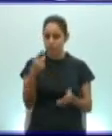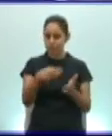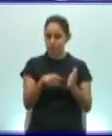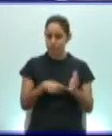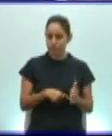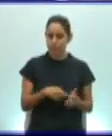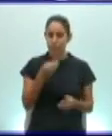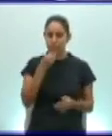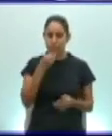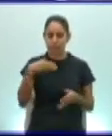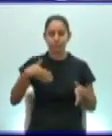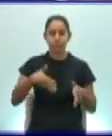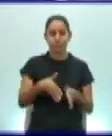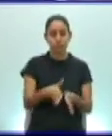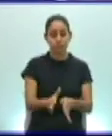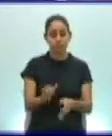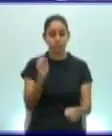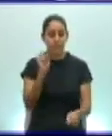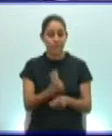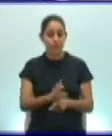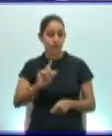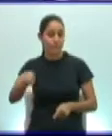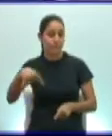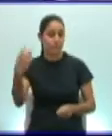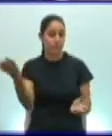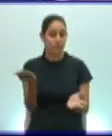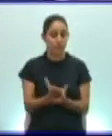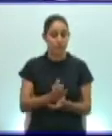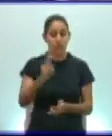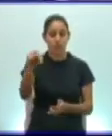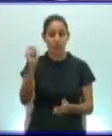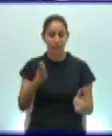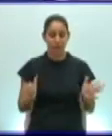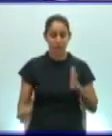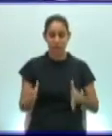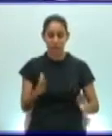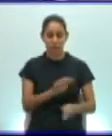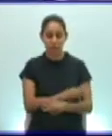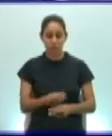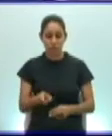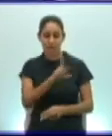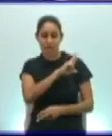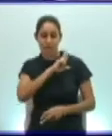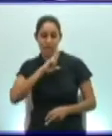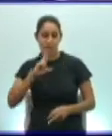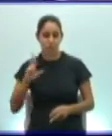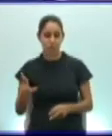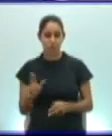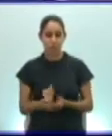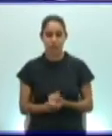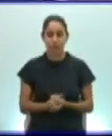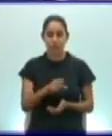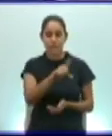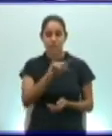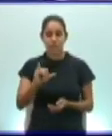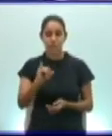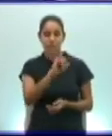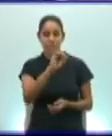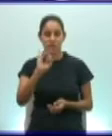pasar a partir de la próxima clase a una nueva etapa de la historia de Cuba, de la revolución en el poder, 1962